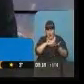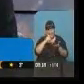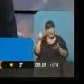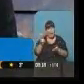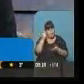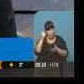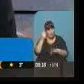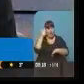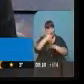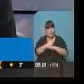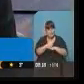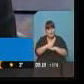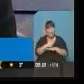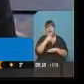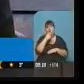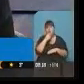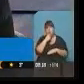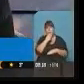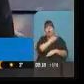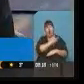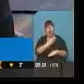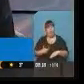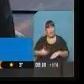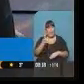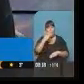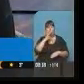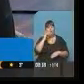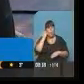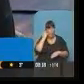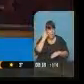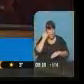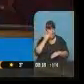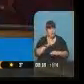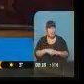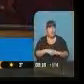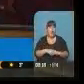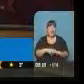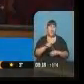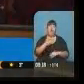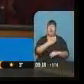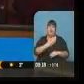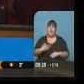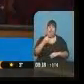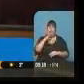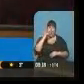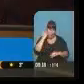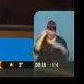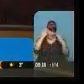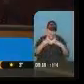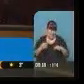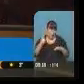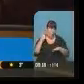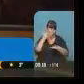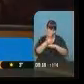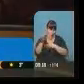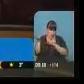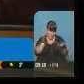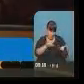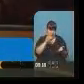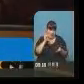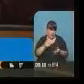importante la presencia por ejemplo del gobernador urtubey el gobernador urtubey seguramente va a recibirnos